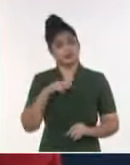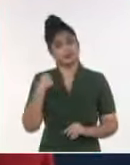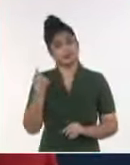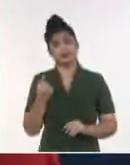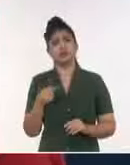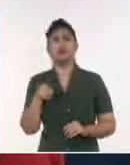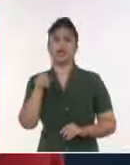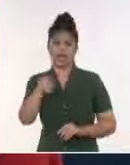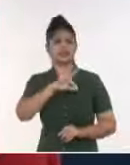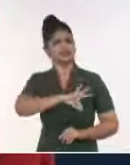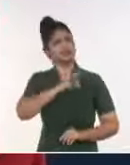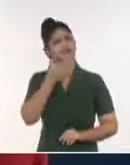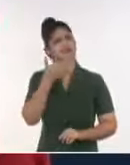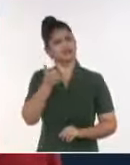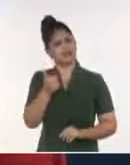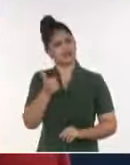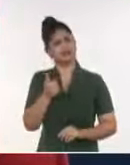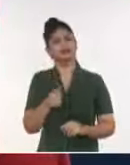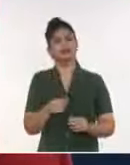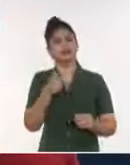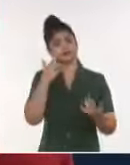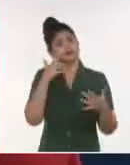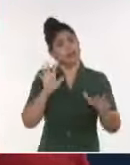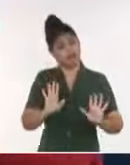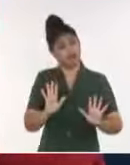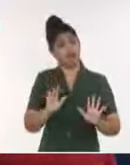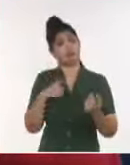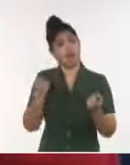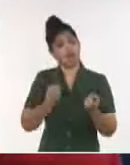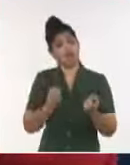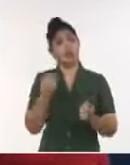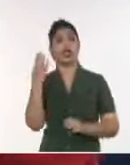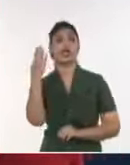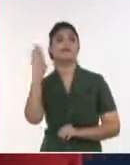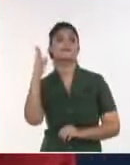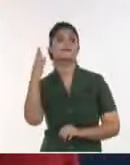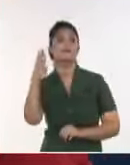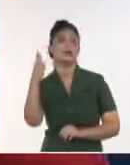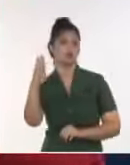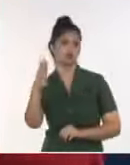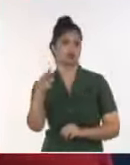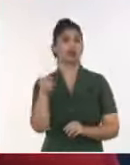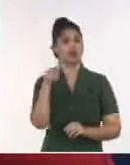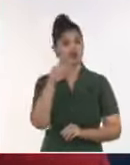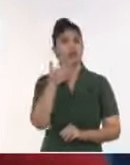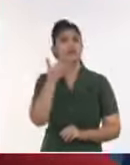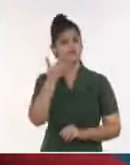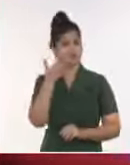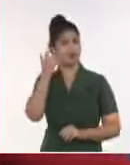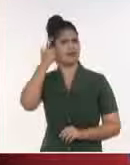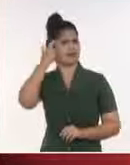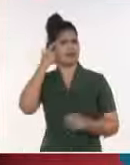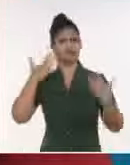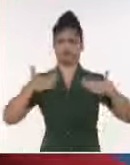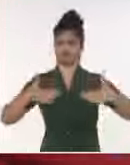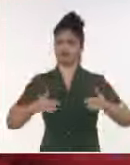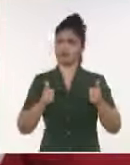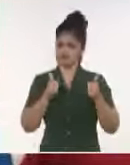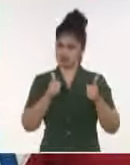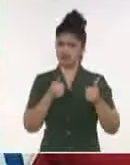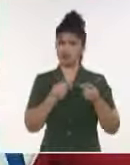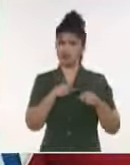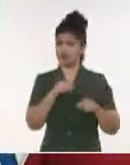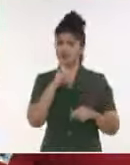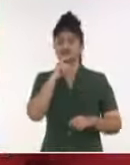magníficas condiciones, esperábamos que fuera el campeón olímpico, porque condiciones bien preparado está, pero bueno, aquí es muy difícil. ¿El